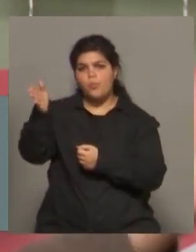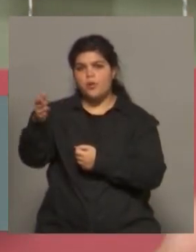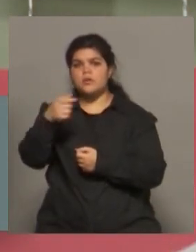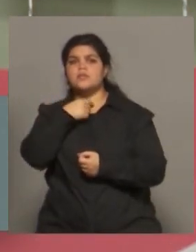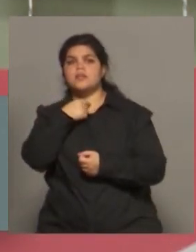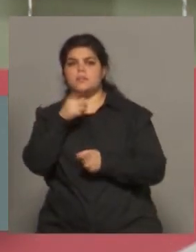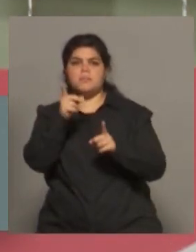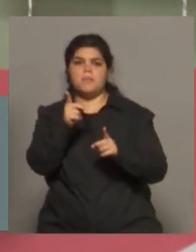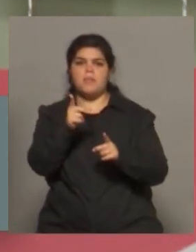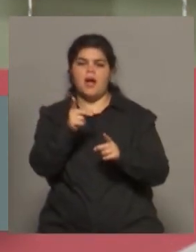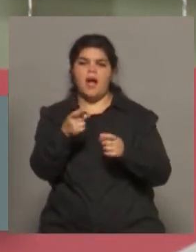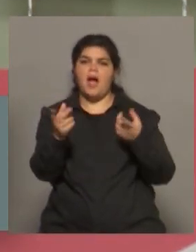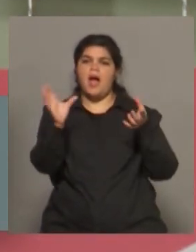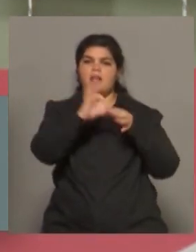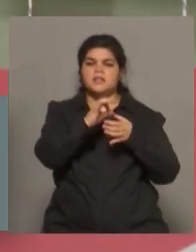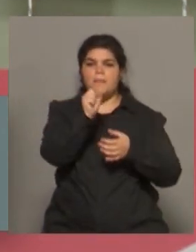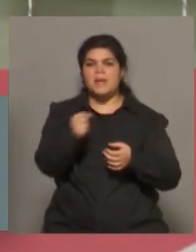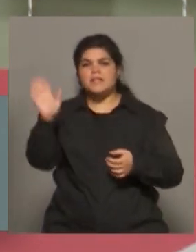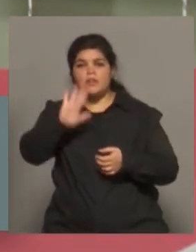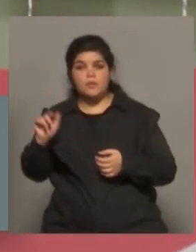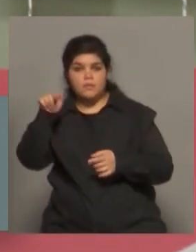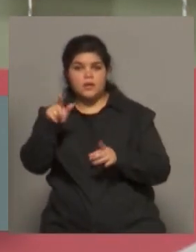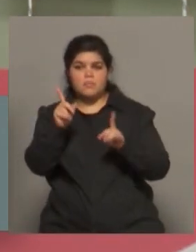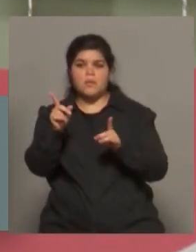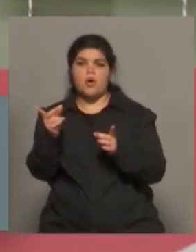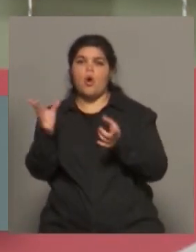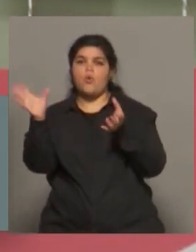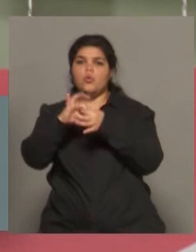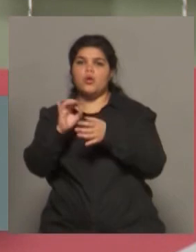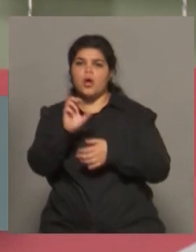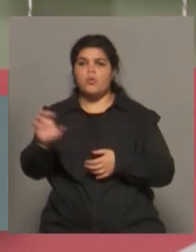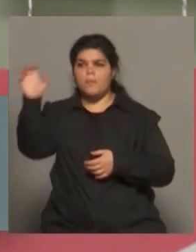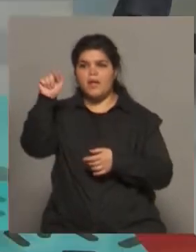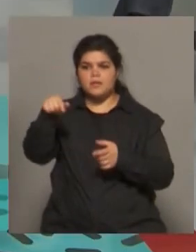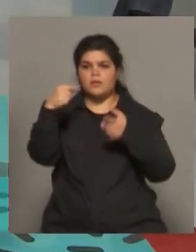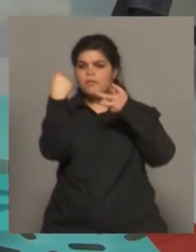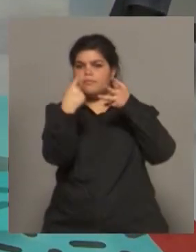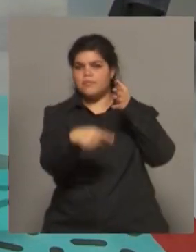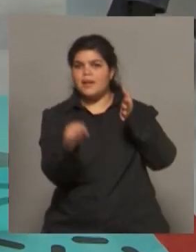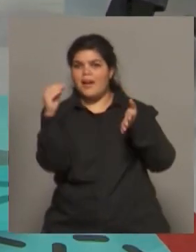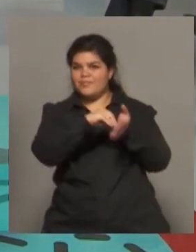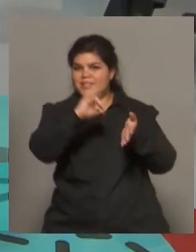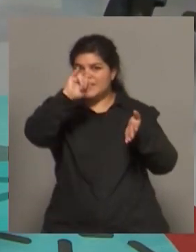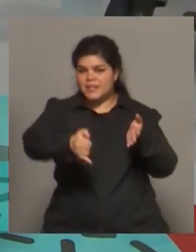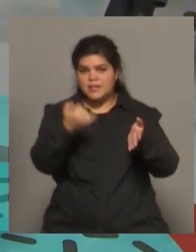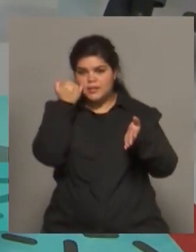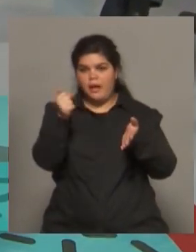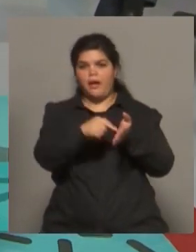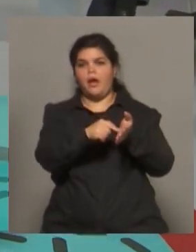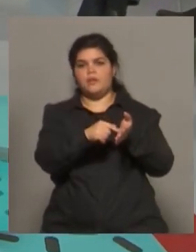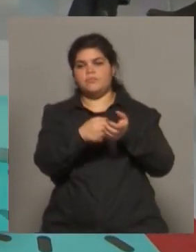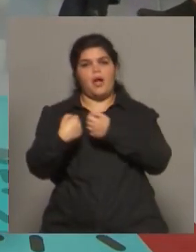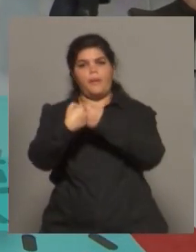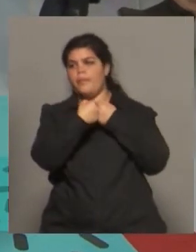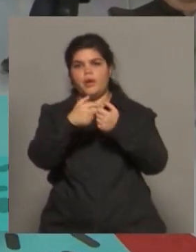digamos, la Alianza del Pacífico o la Unión Europea, digamos, que son pretensiones que todavía están en la agenda. Digamos, no es que ya no hicimos,